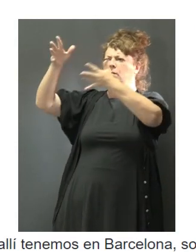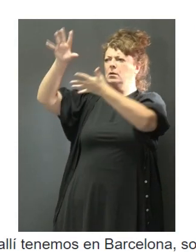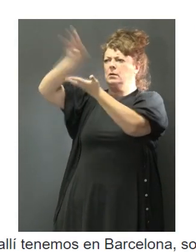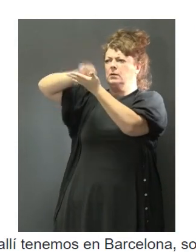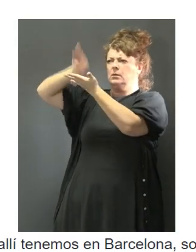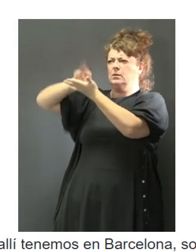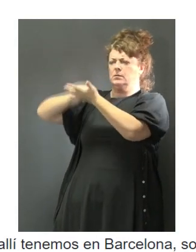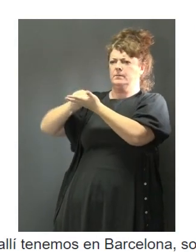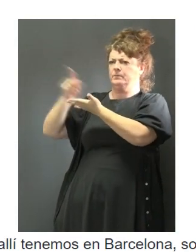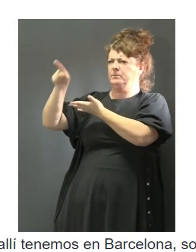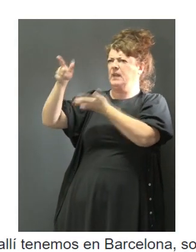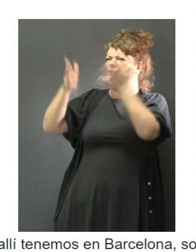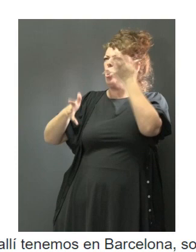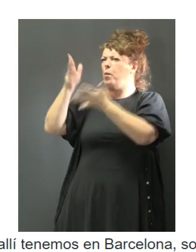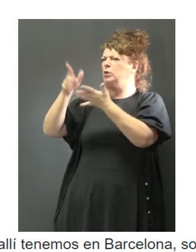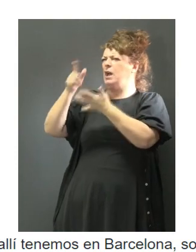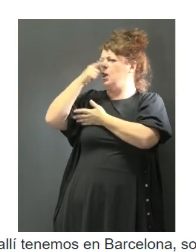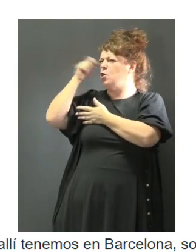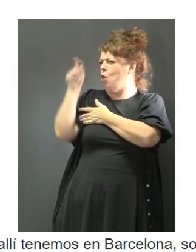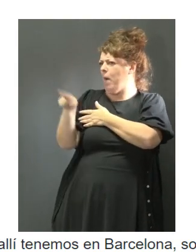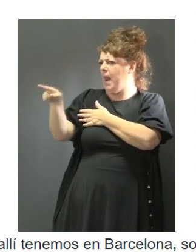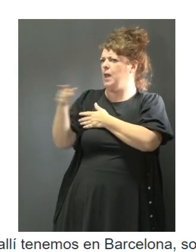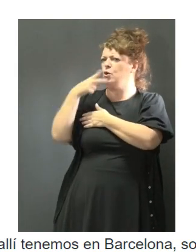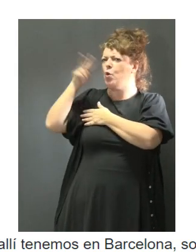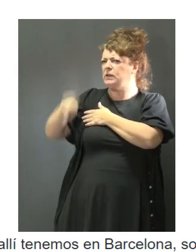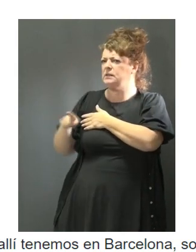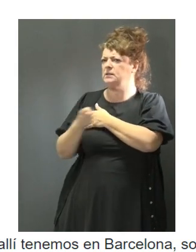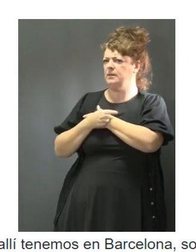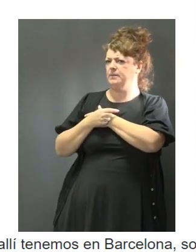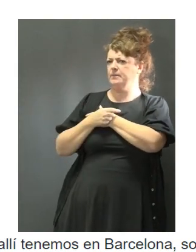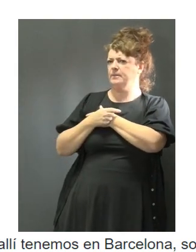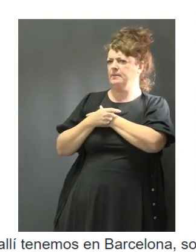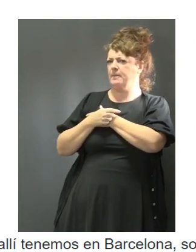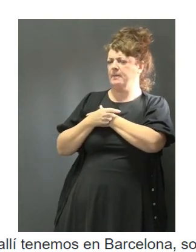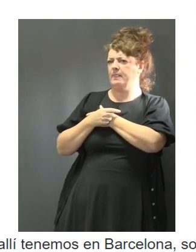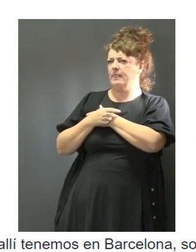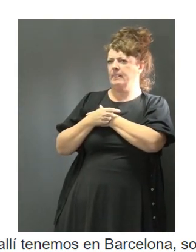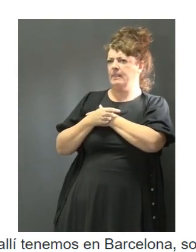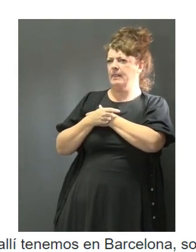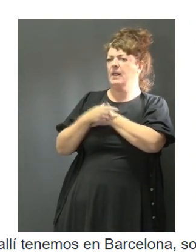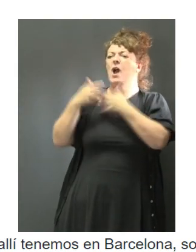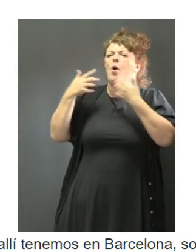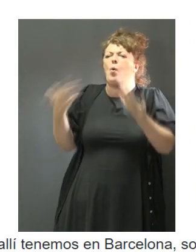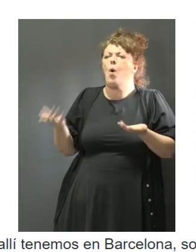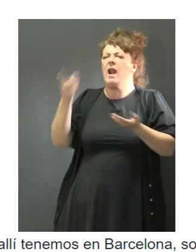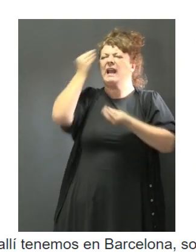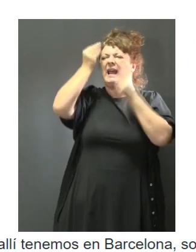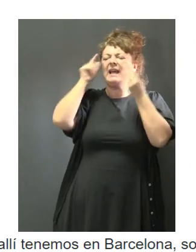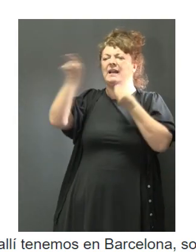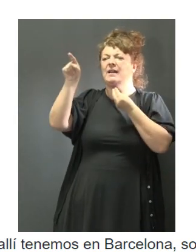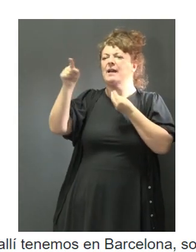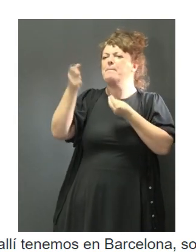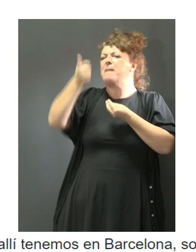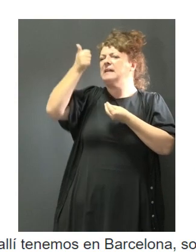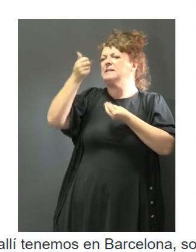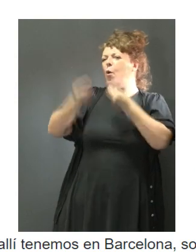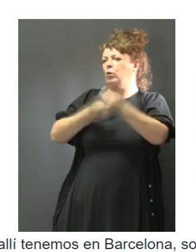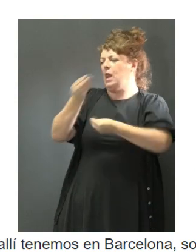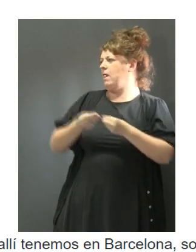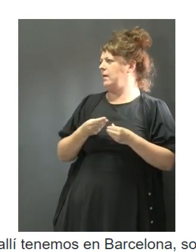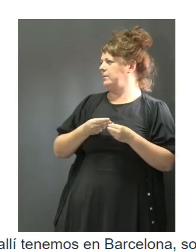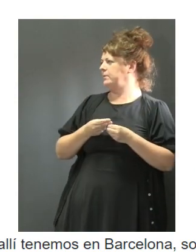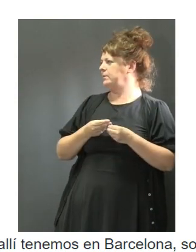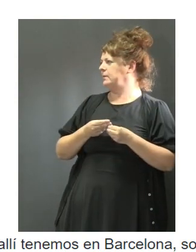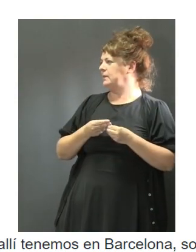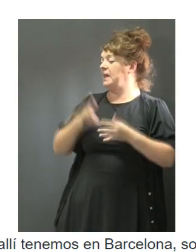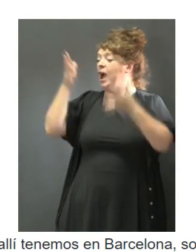oye, la tecnología no existe. Hemos expresado qué es lo que ellos creen que podría ser de más utilidad. Luego se les